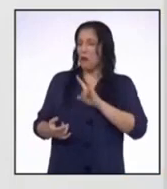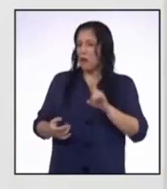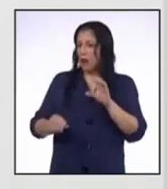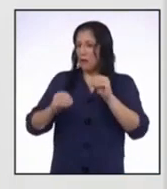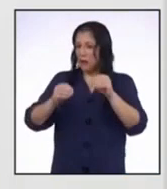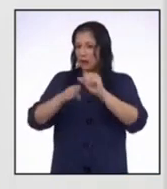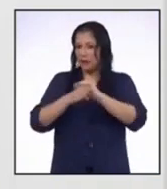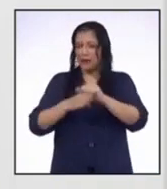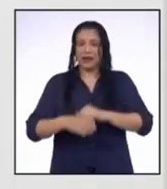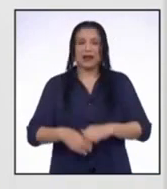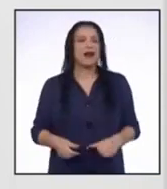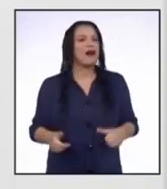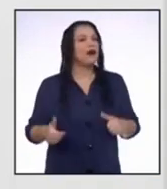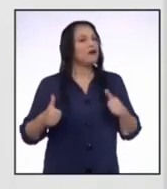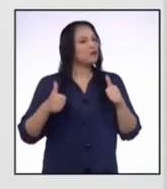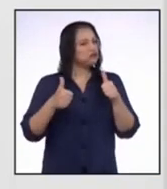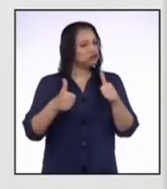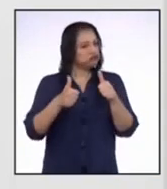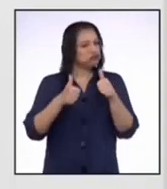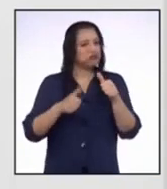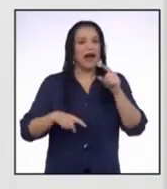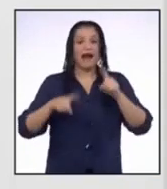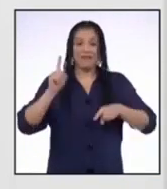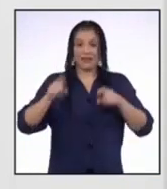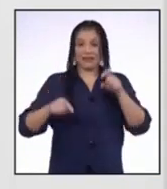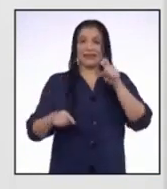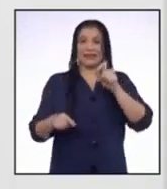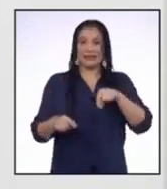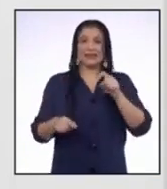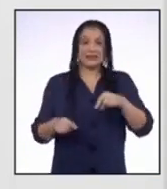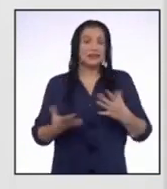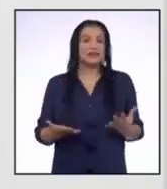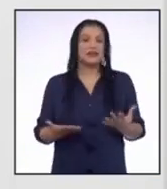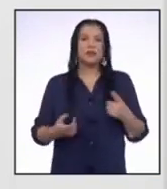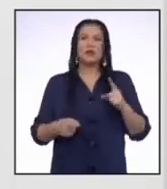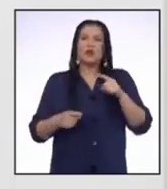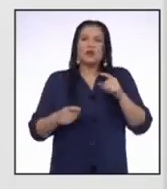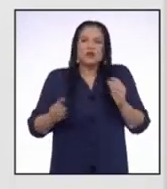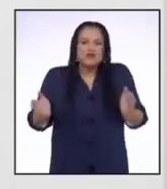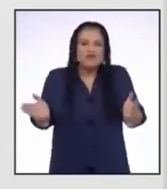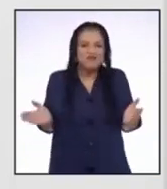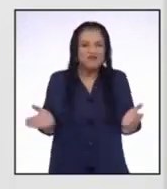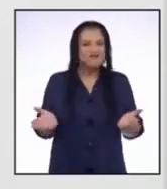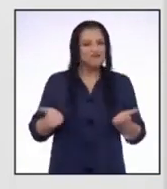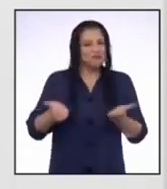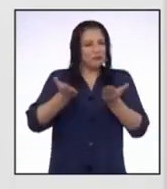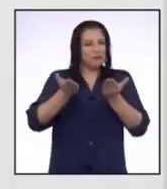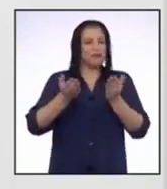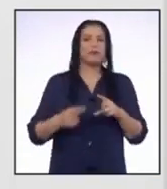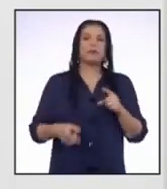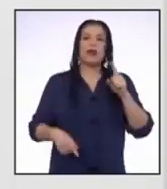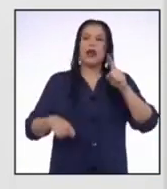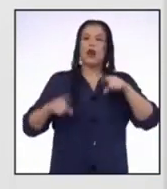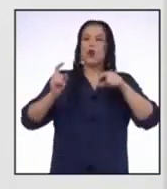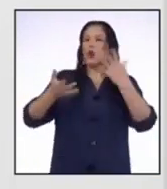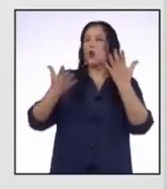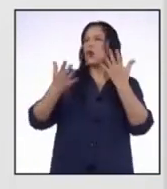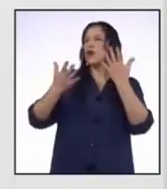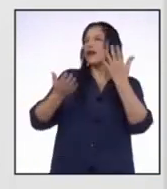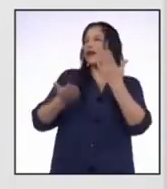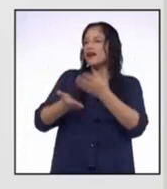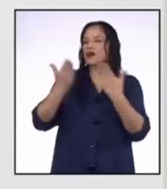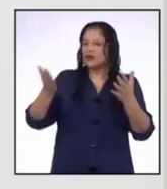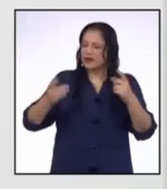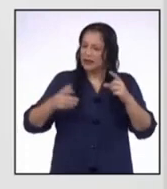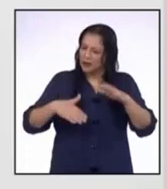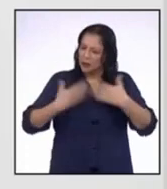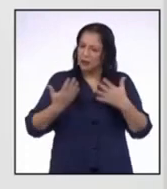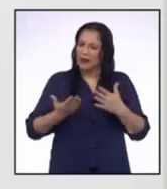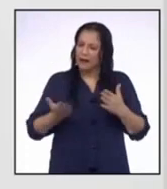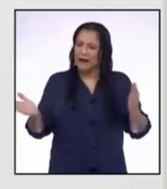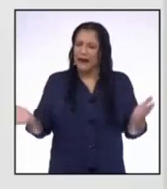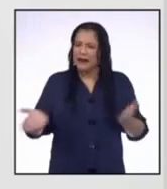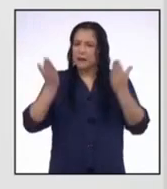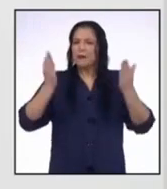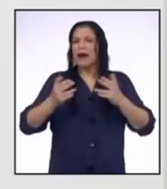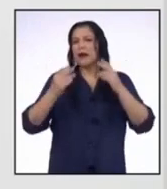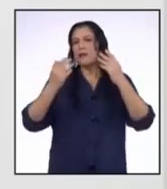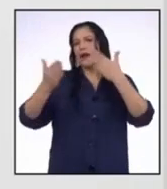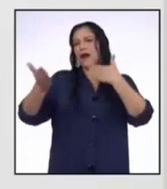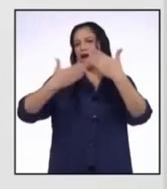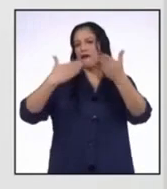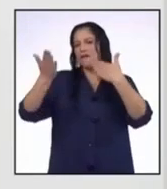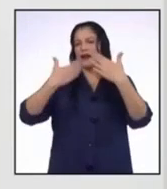Es cierto, a veces necesitamos un empujoncito, un pretexto para animarnos a hablar sobre